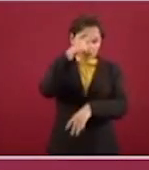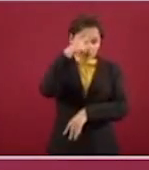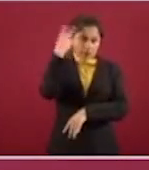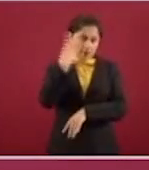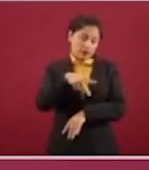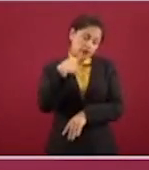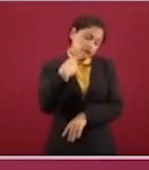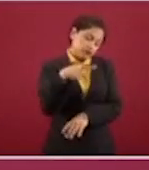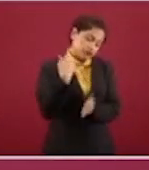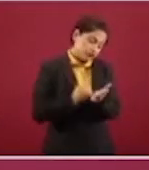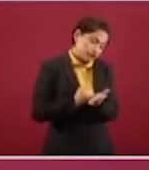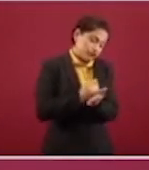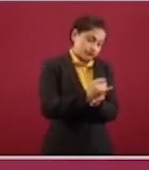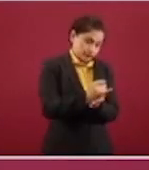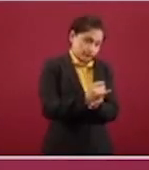mexicano